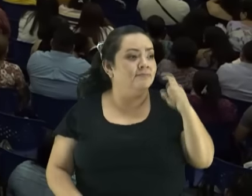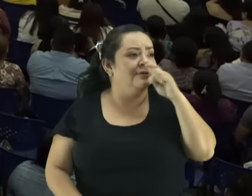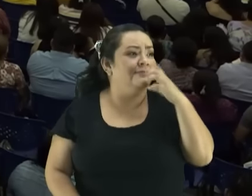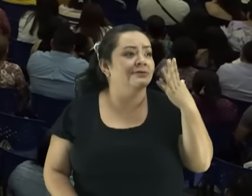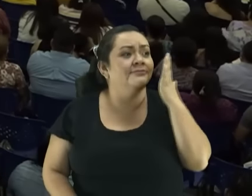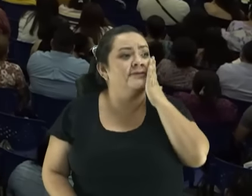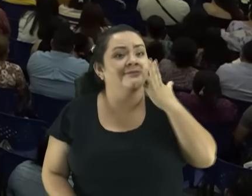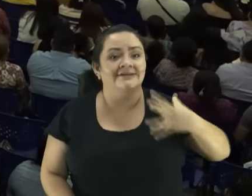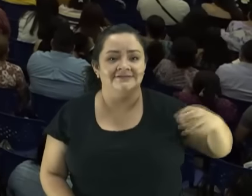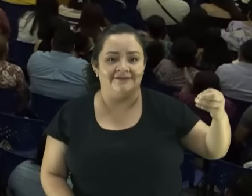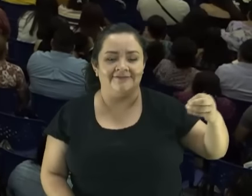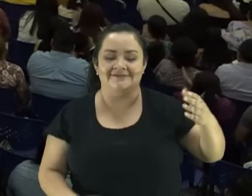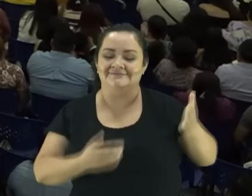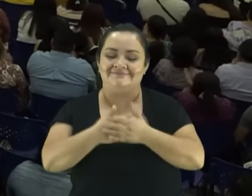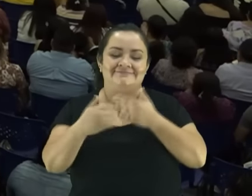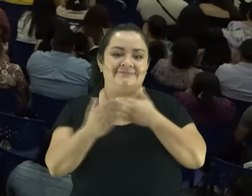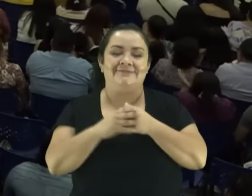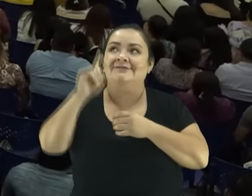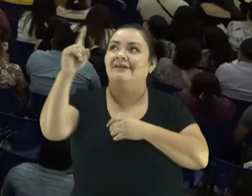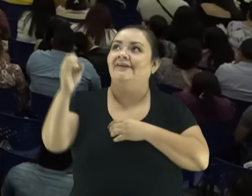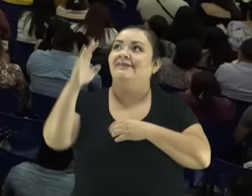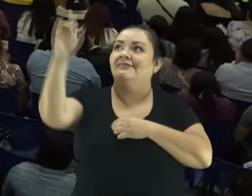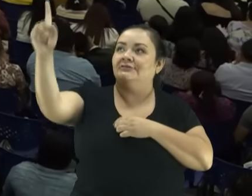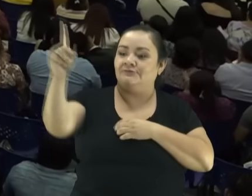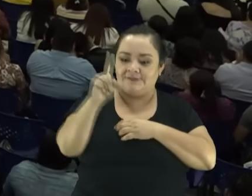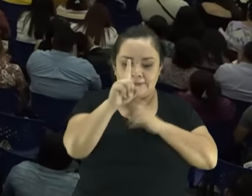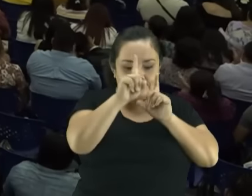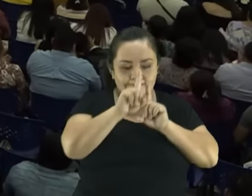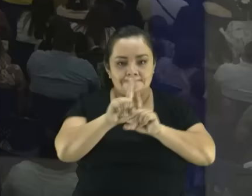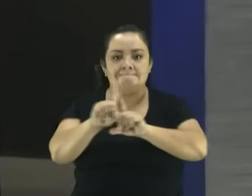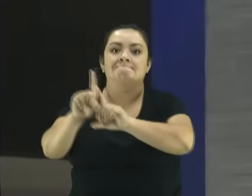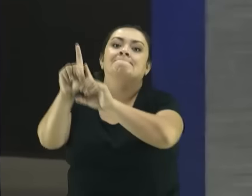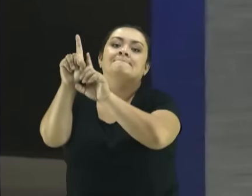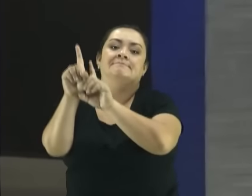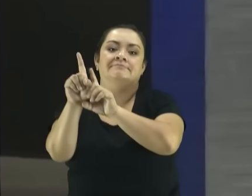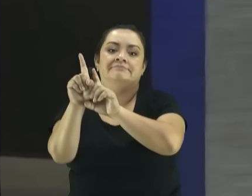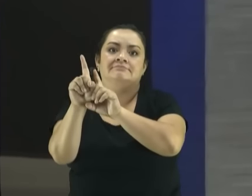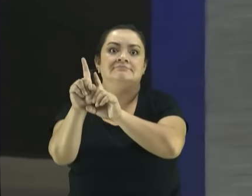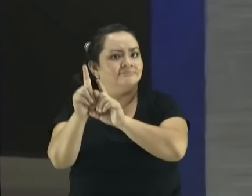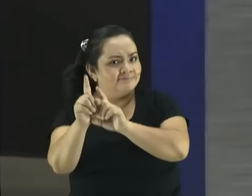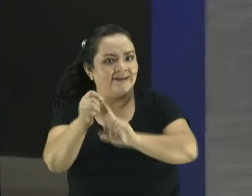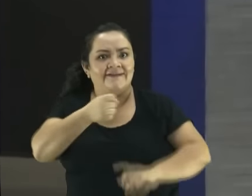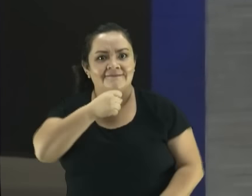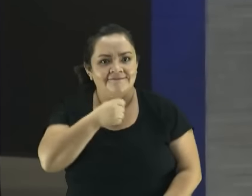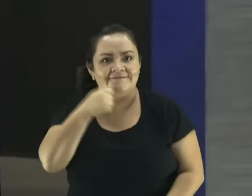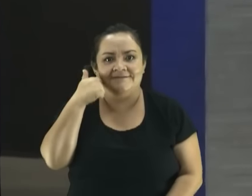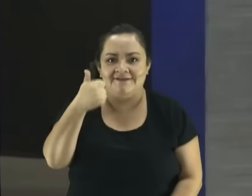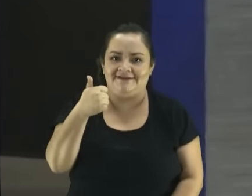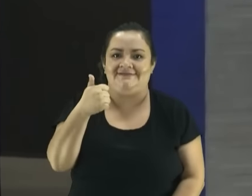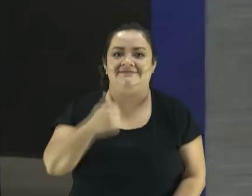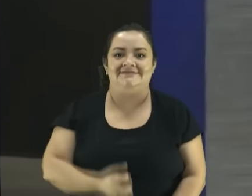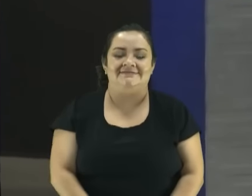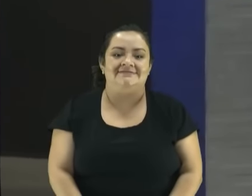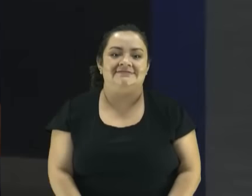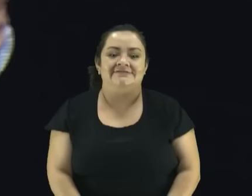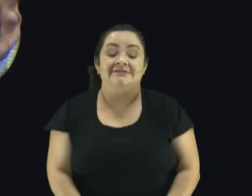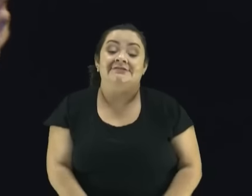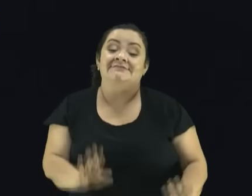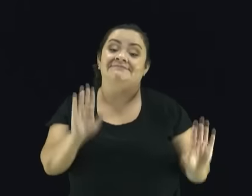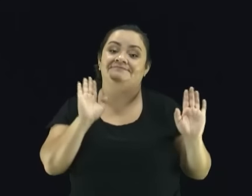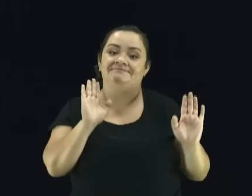te dejaren con todo jeh Dios te recogerá eso dice la palabra dígame si no es una buena noticia dígame si no es una pero